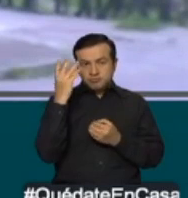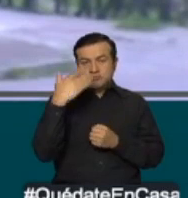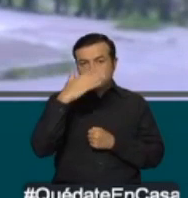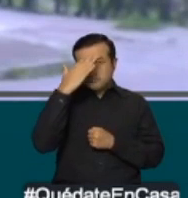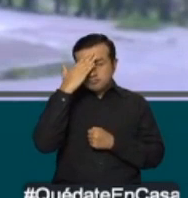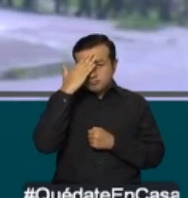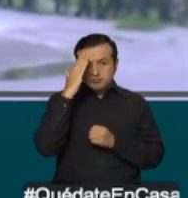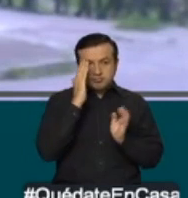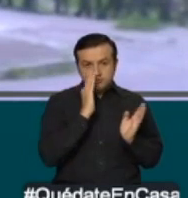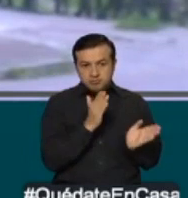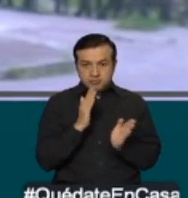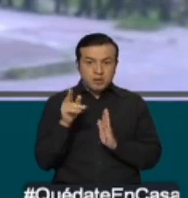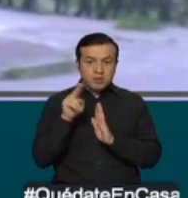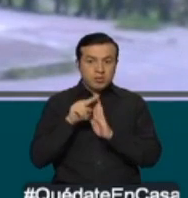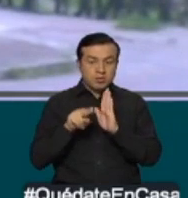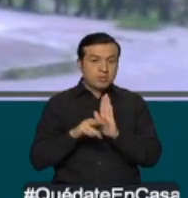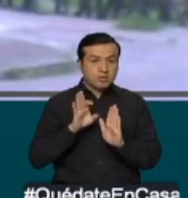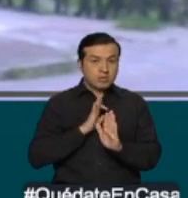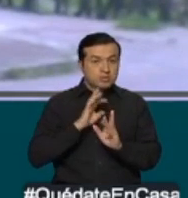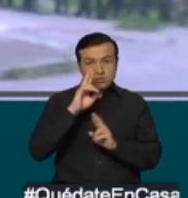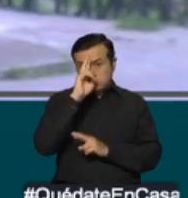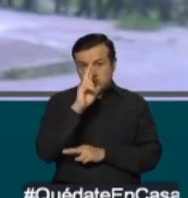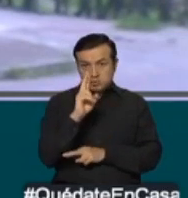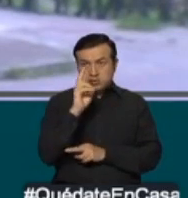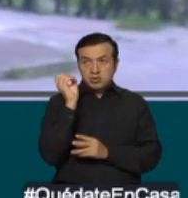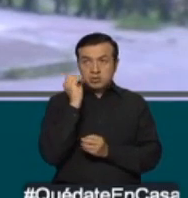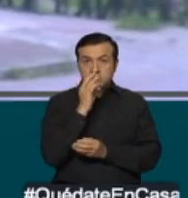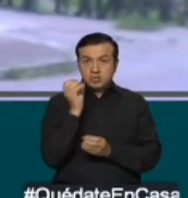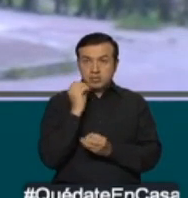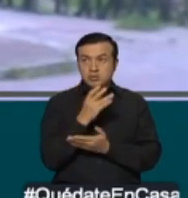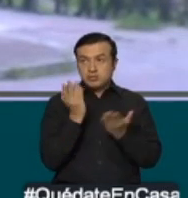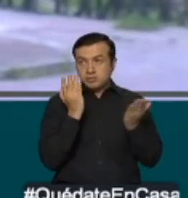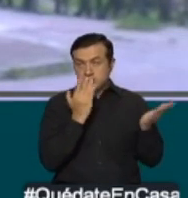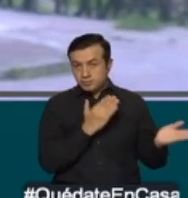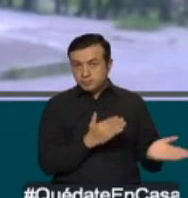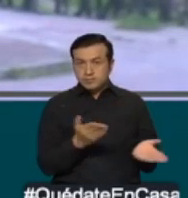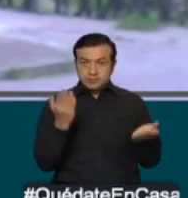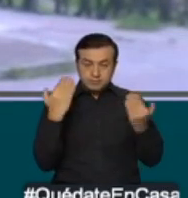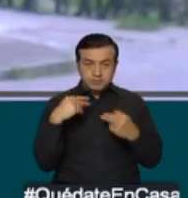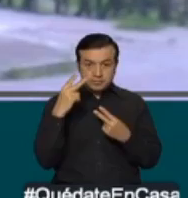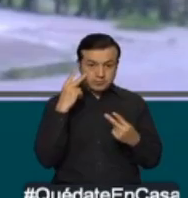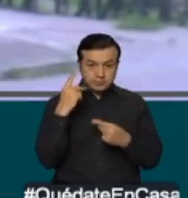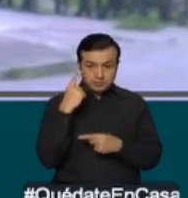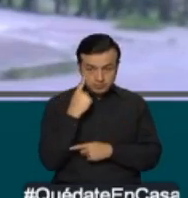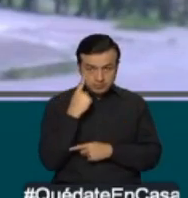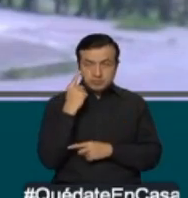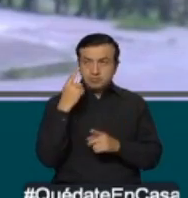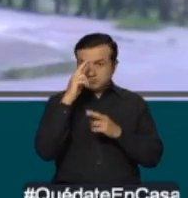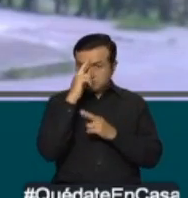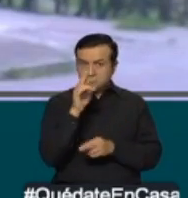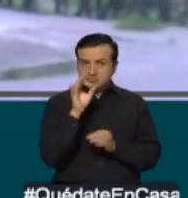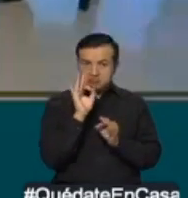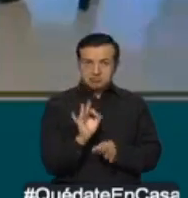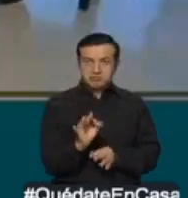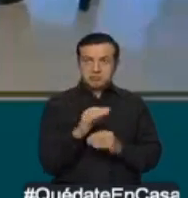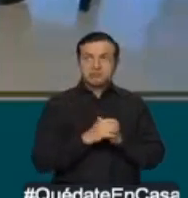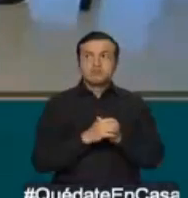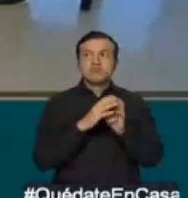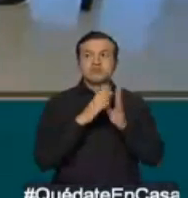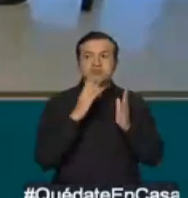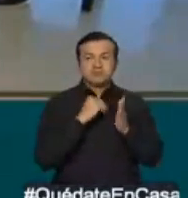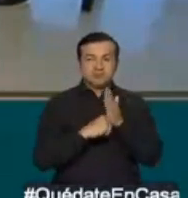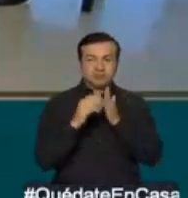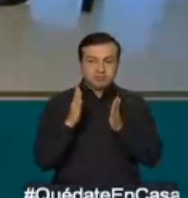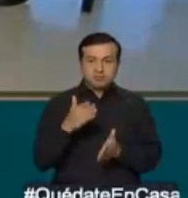cómo se están cumpliendo las normas técnicas más allá de los informes que se tengan podemos ver en este caso que ha habido un cumplimiento de acuerdo gracias ministro